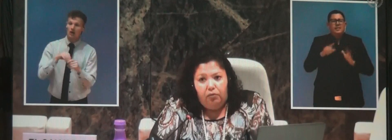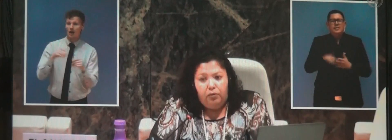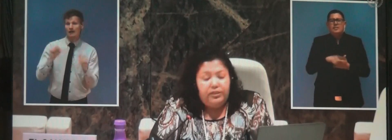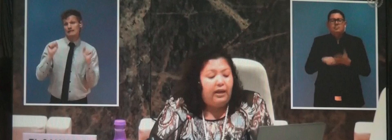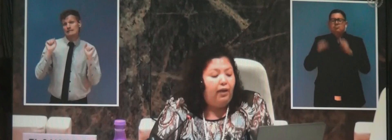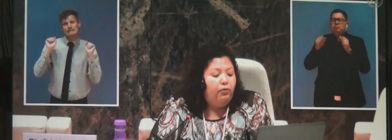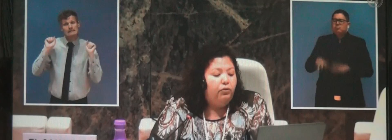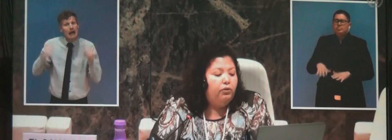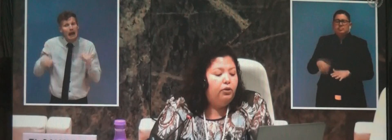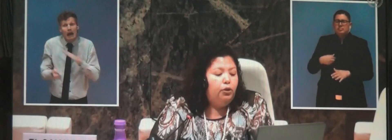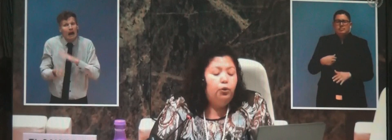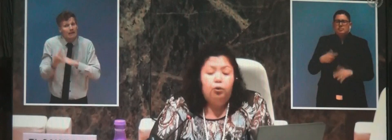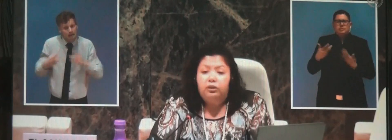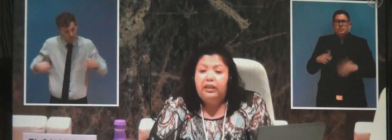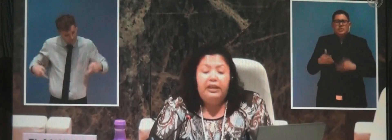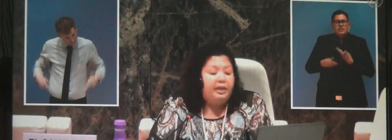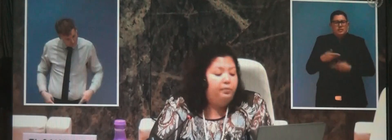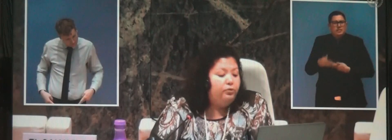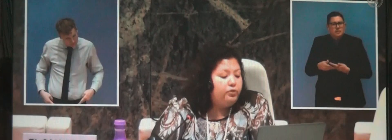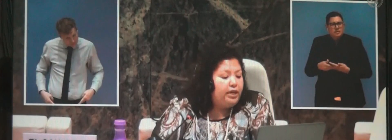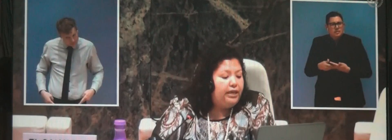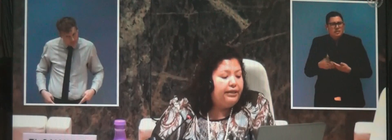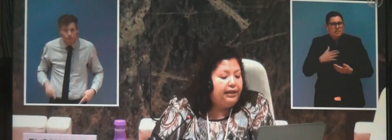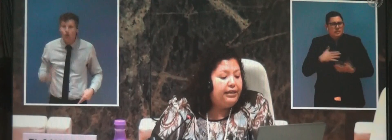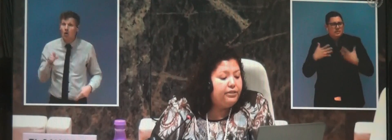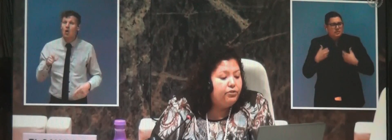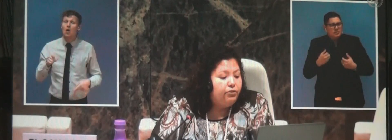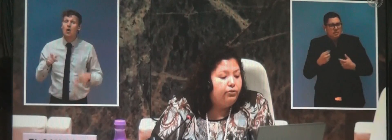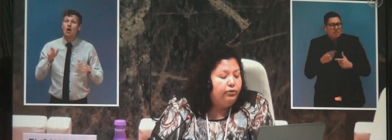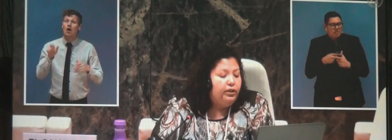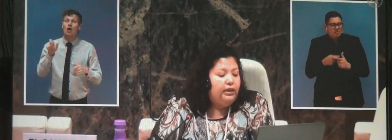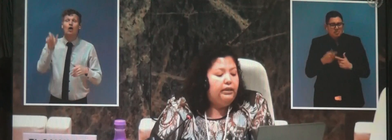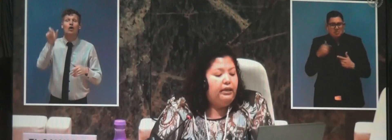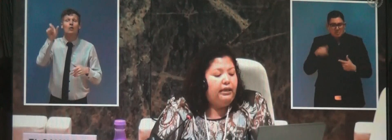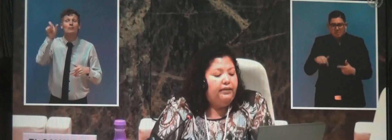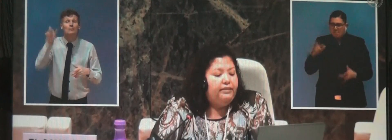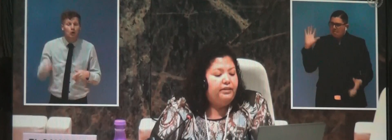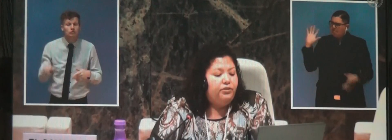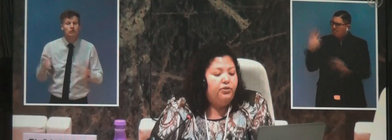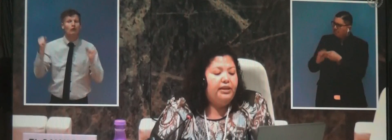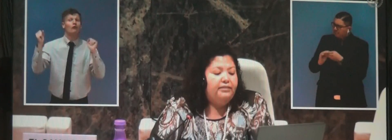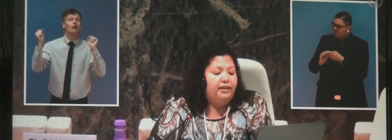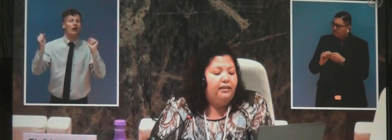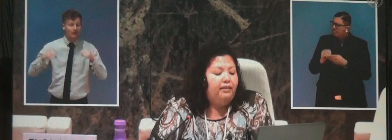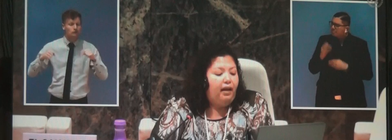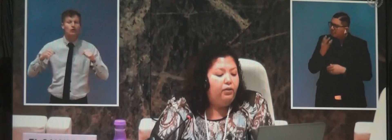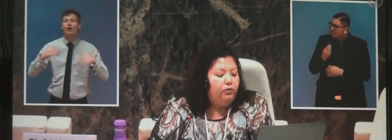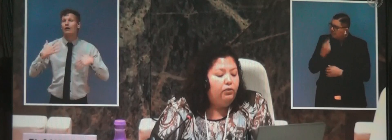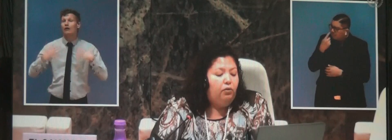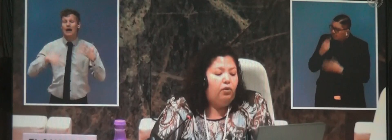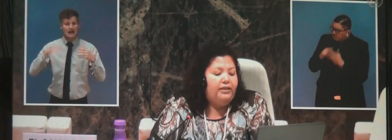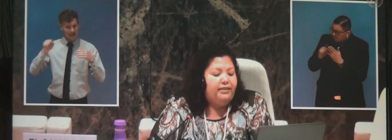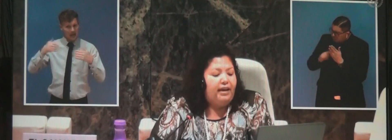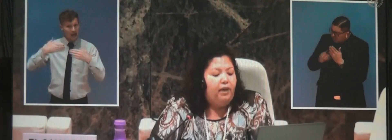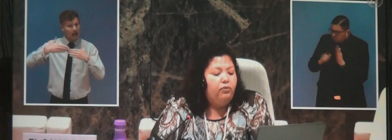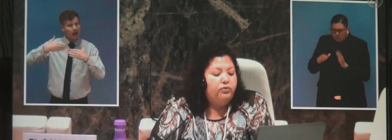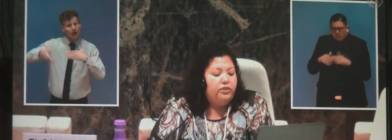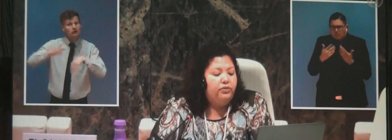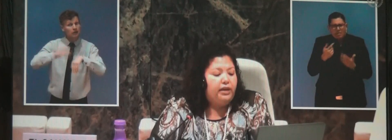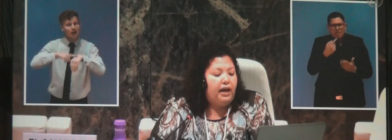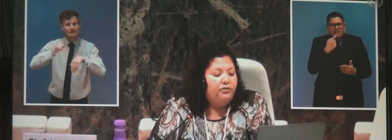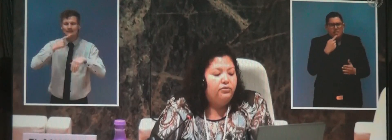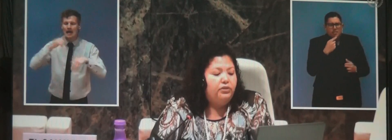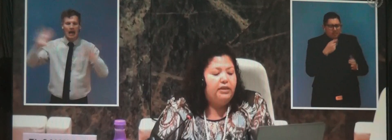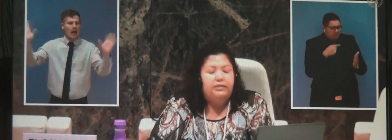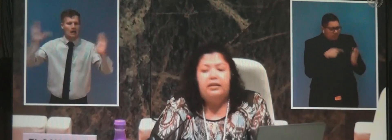fecha, como Estado, no tenemos registros de sanciones que se hayan dado o que se haya conocido